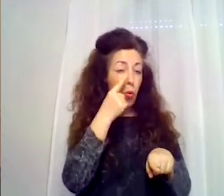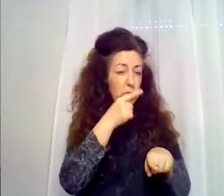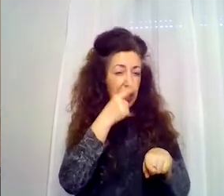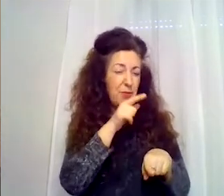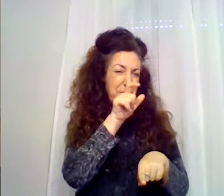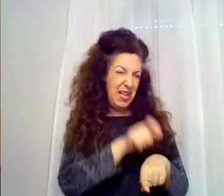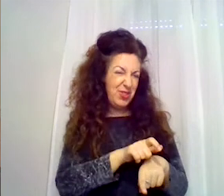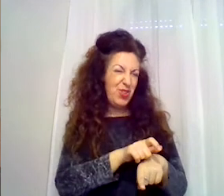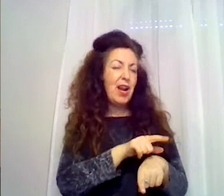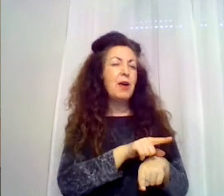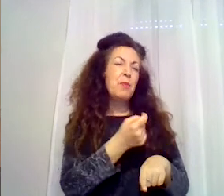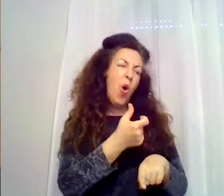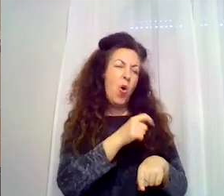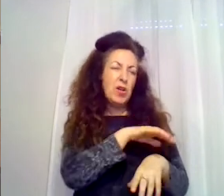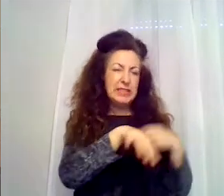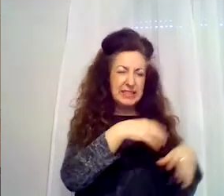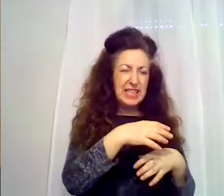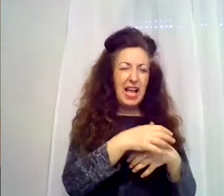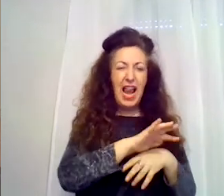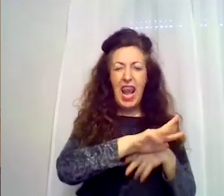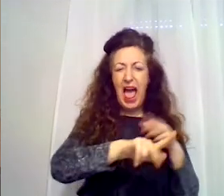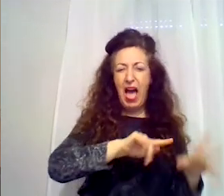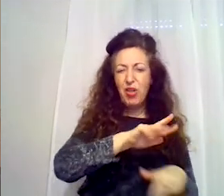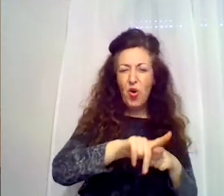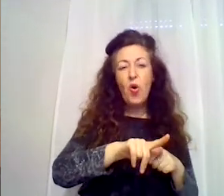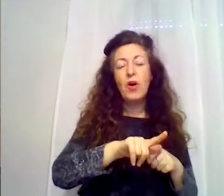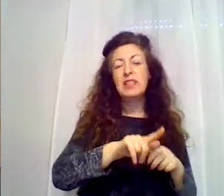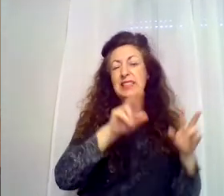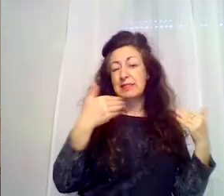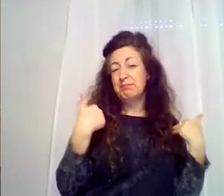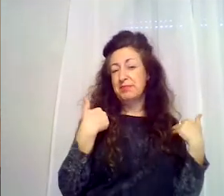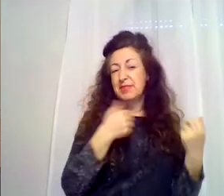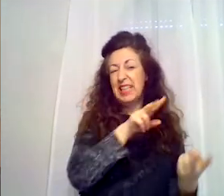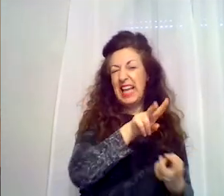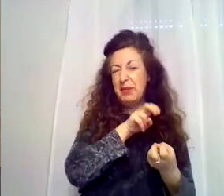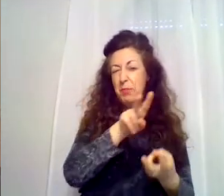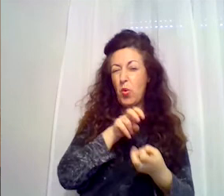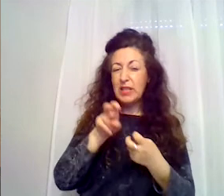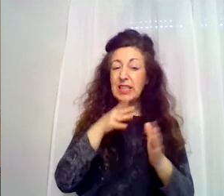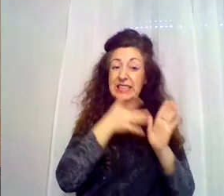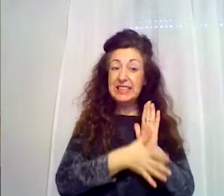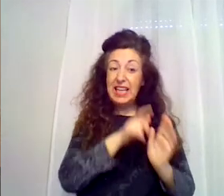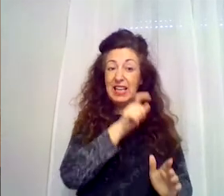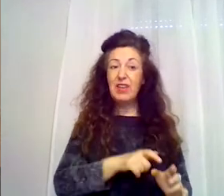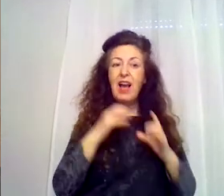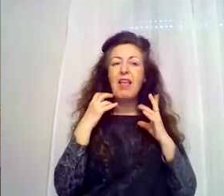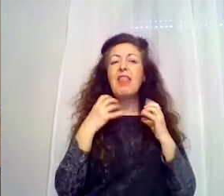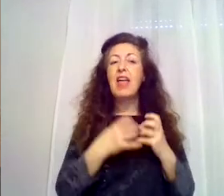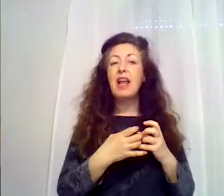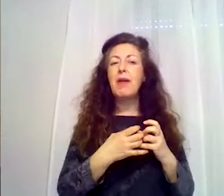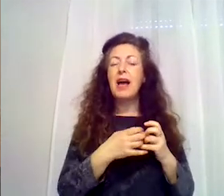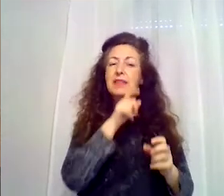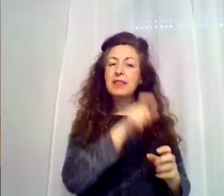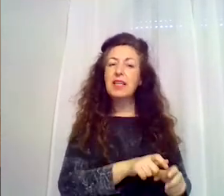obras. En fin, el tema es, se está escribiendo muchísimo sobre esto. La idea, querido, sería le apunté, que no sería